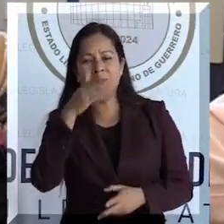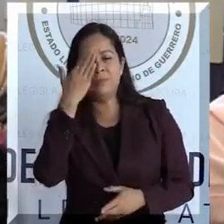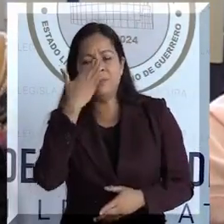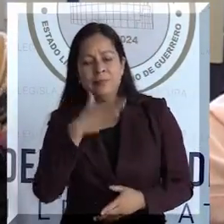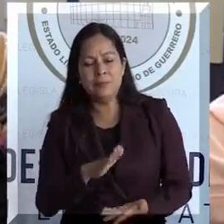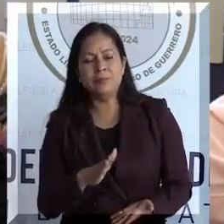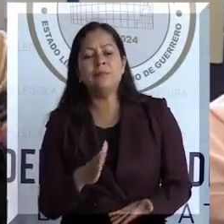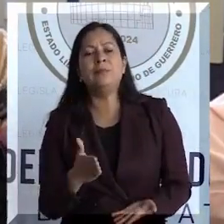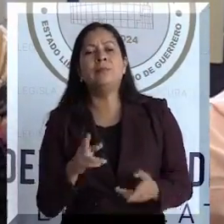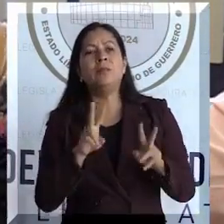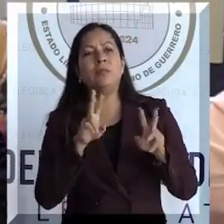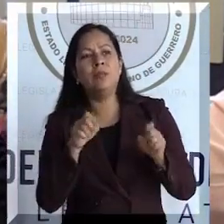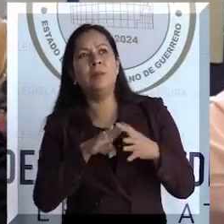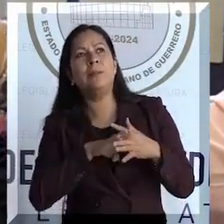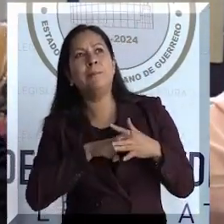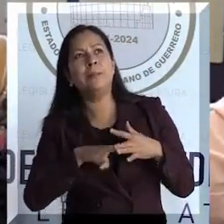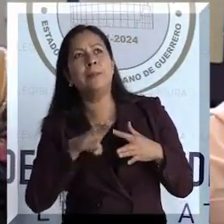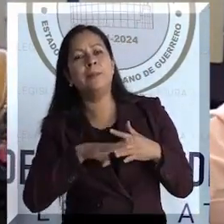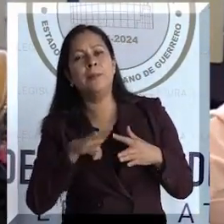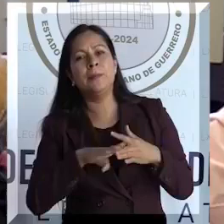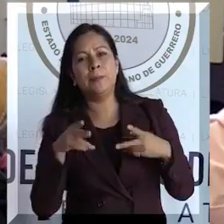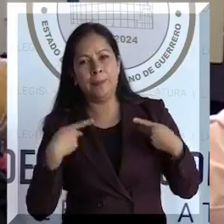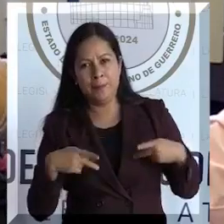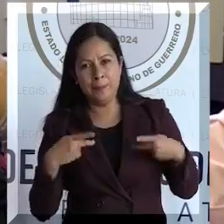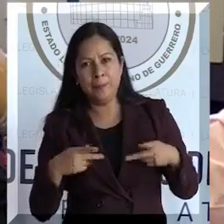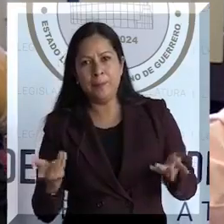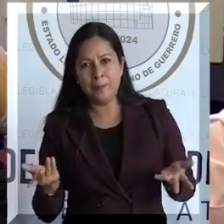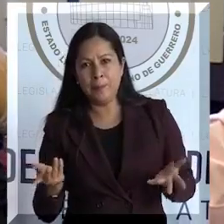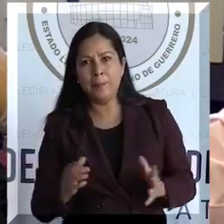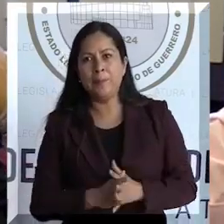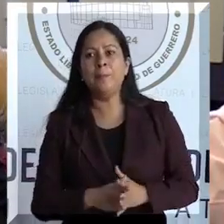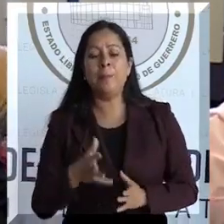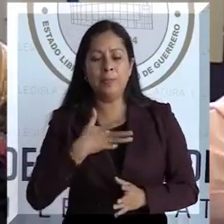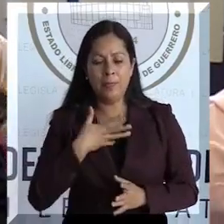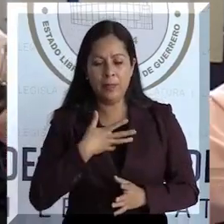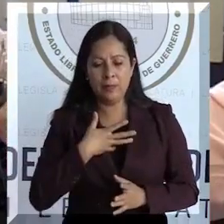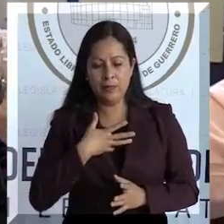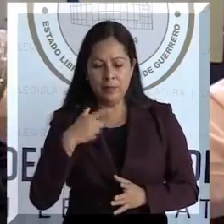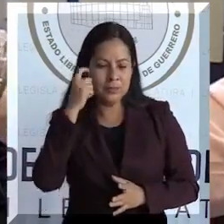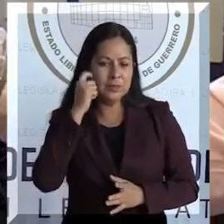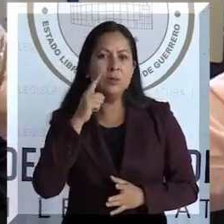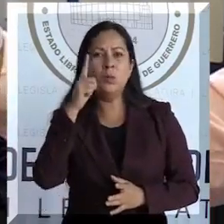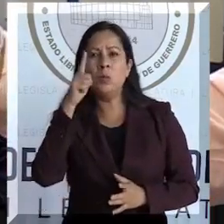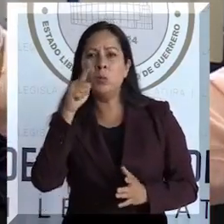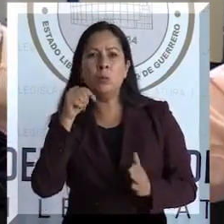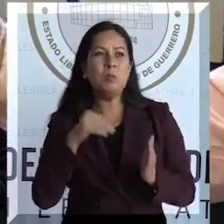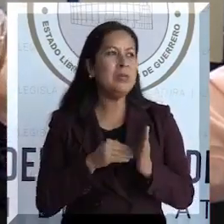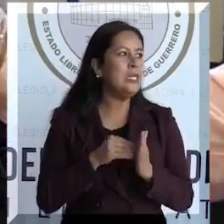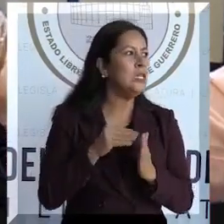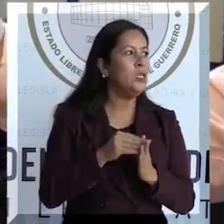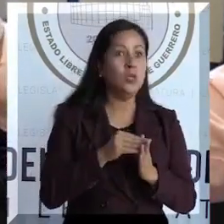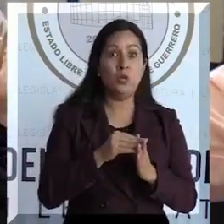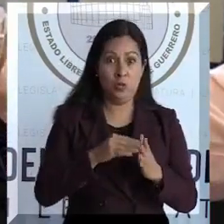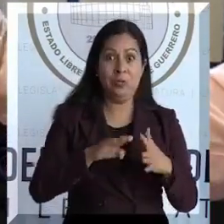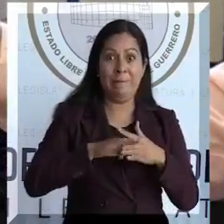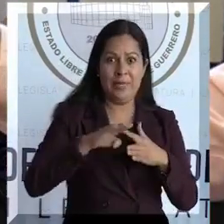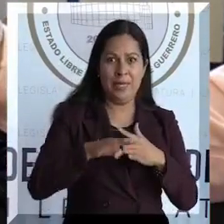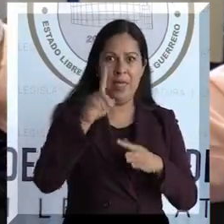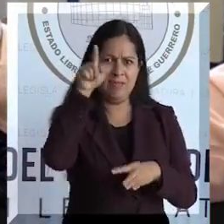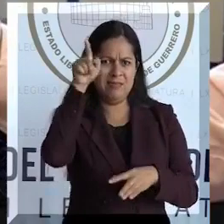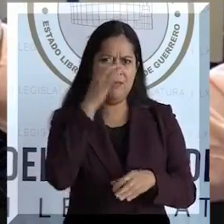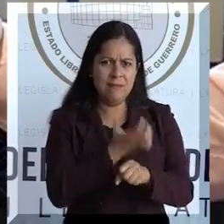ustedes lo saben, un tema de los migrantes. Tenemos en Guerrero más casi 1,000,000 de migrantes en Estados